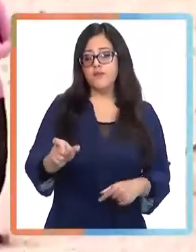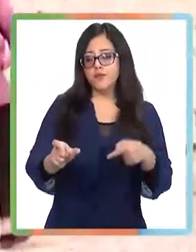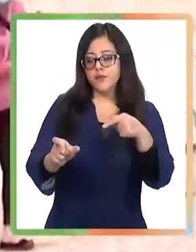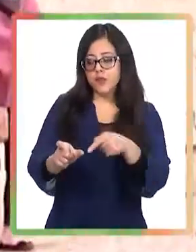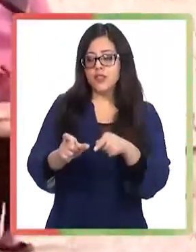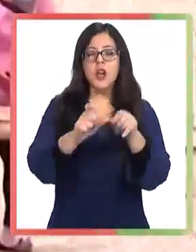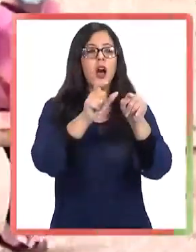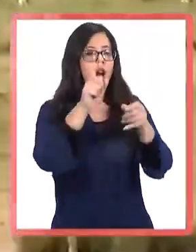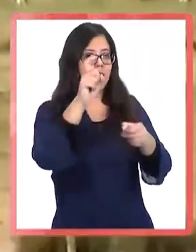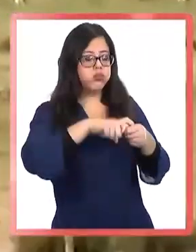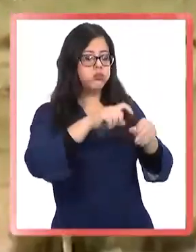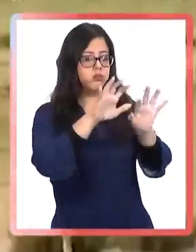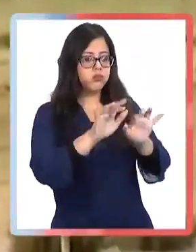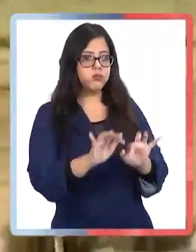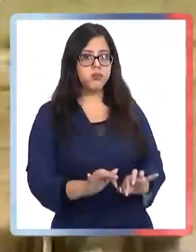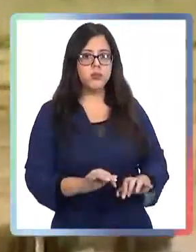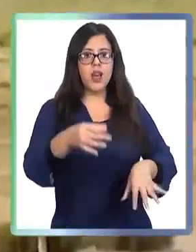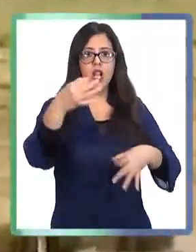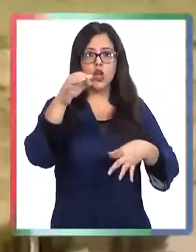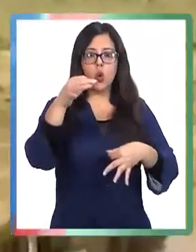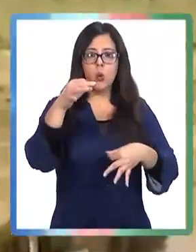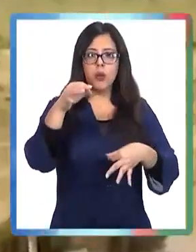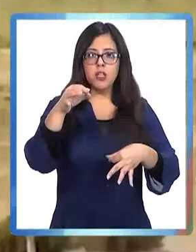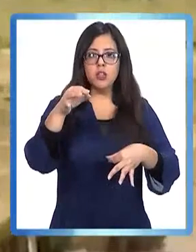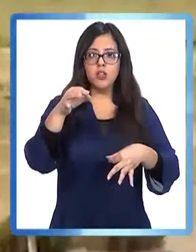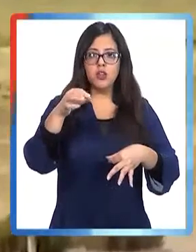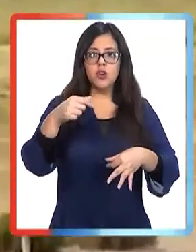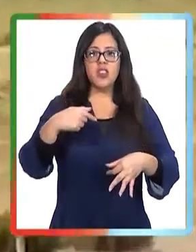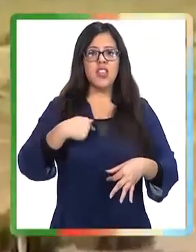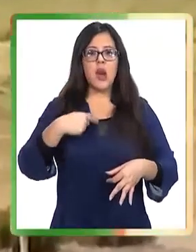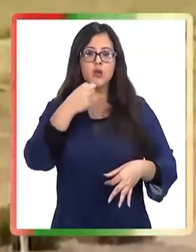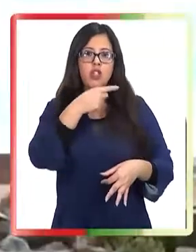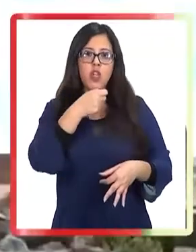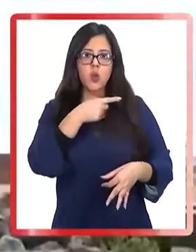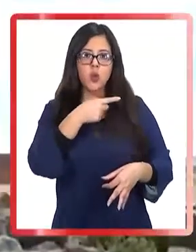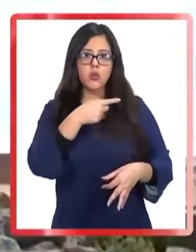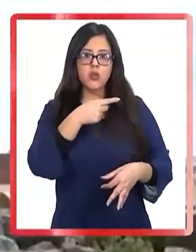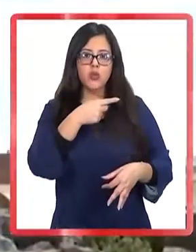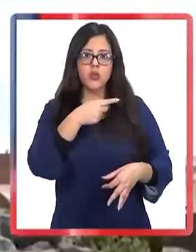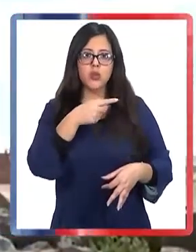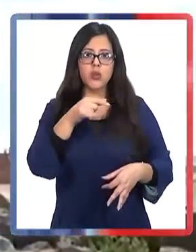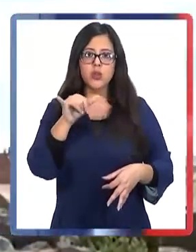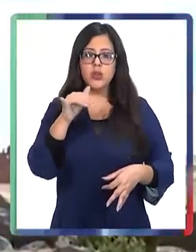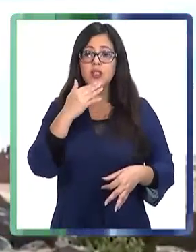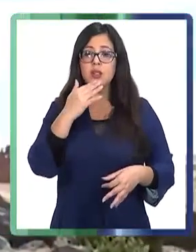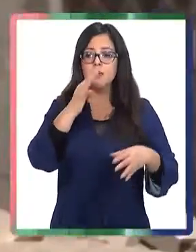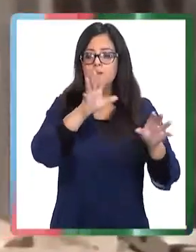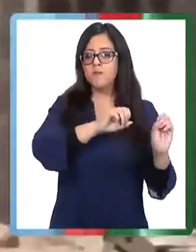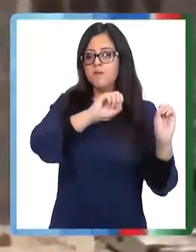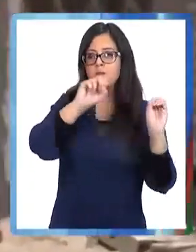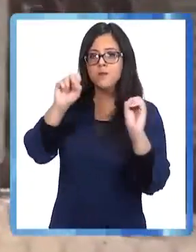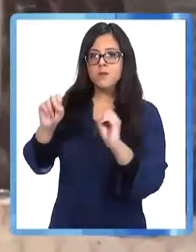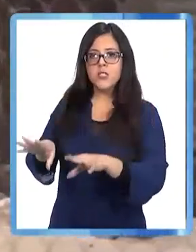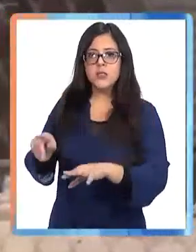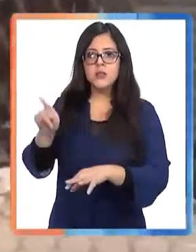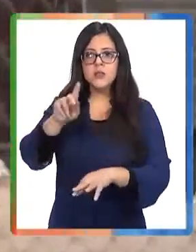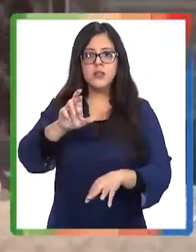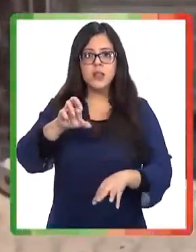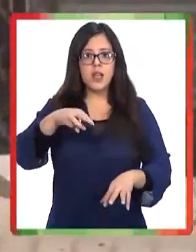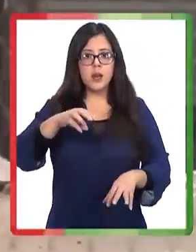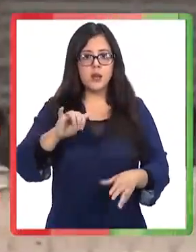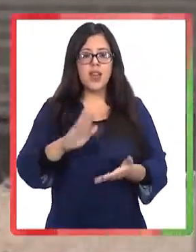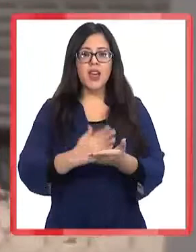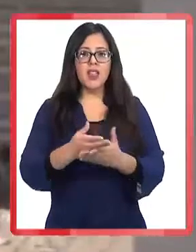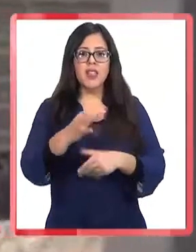y es esa la que queda registrada en el documento de autodenuncio y es trasladado por la